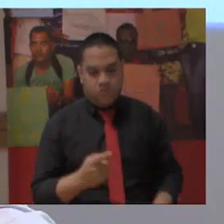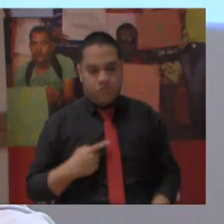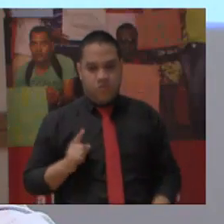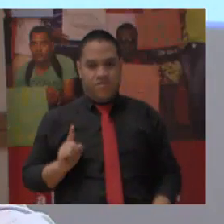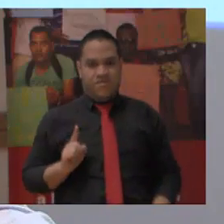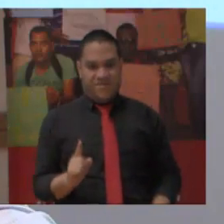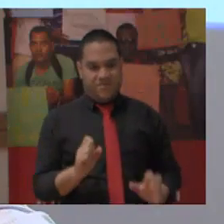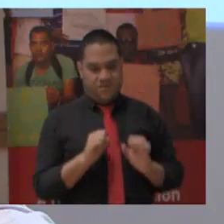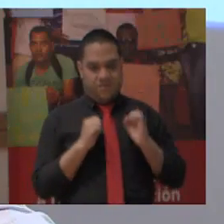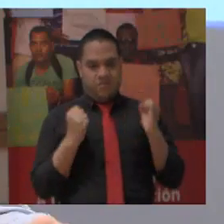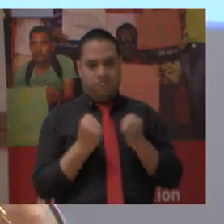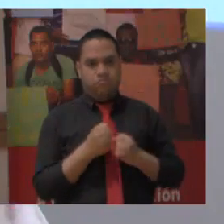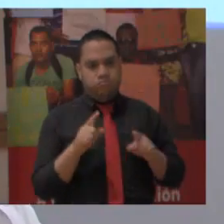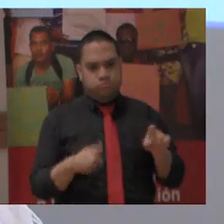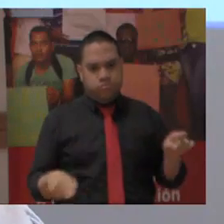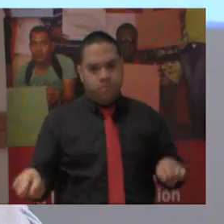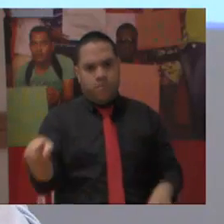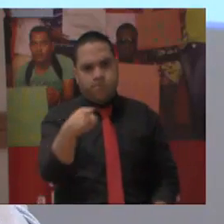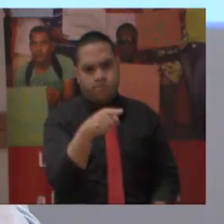grupo de desmovilizados,